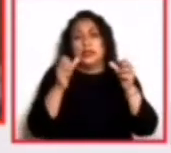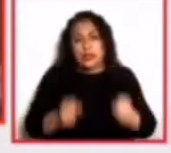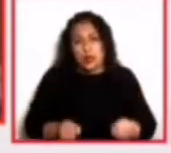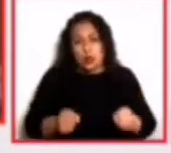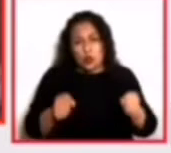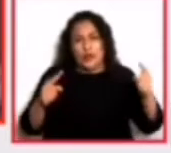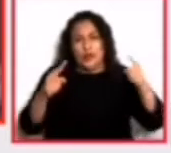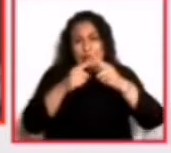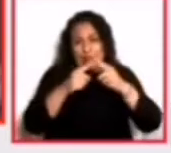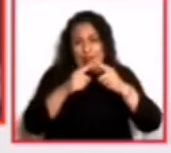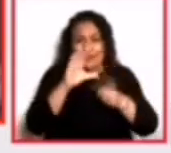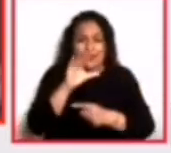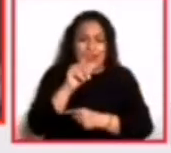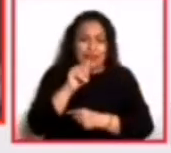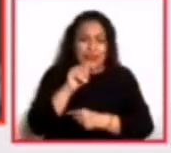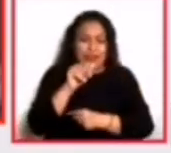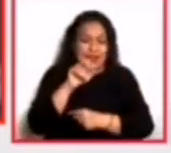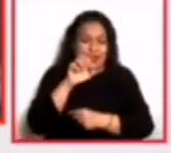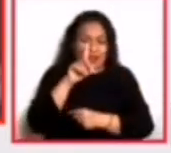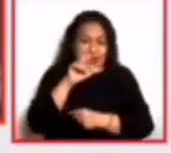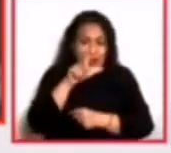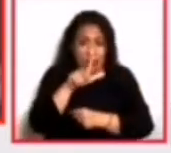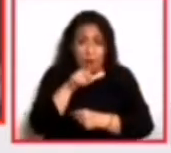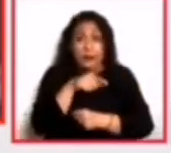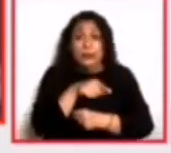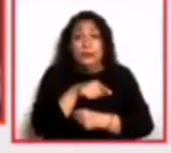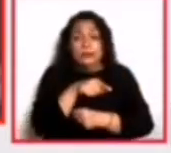catedral. La catedral